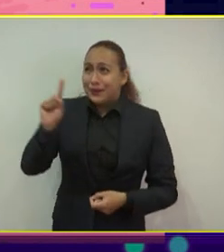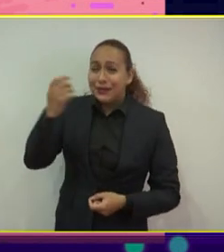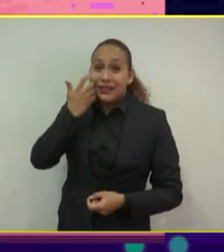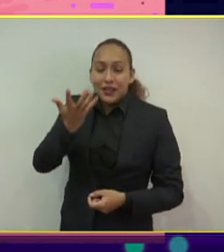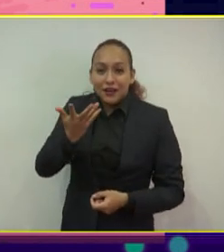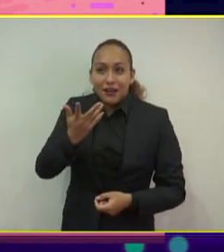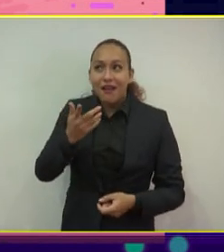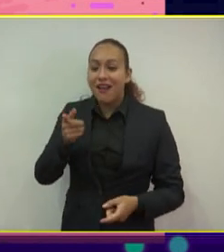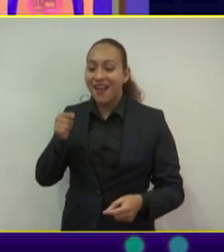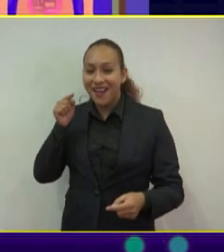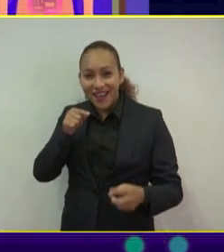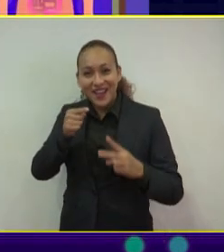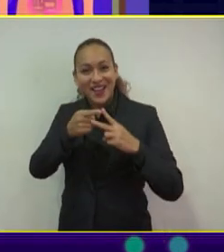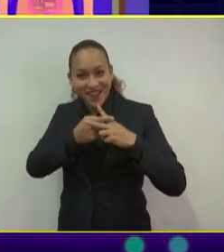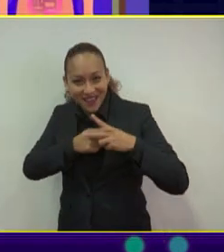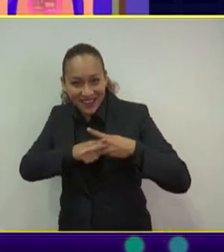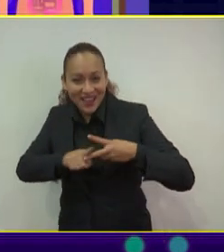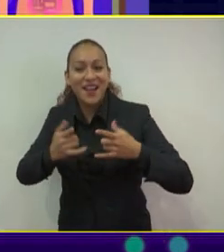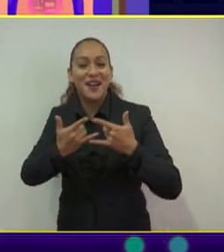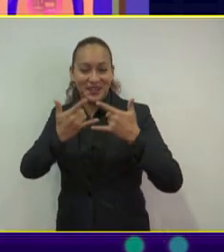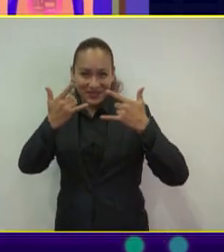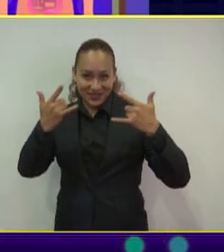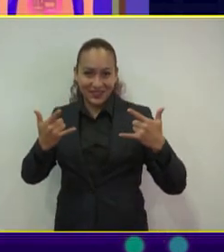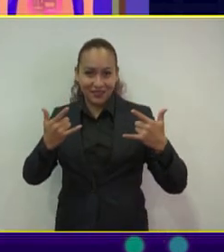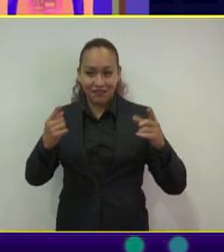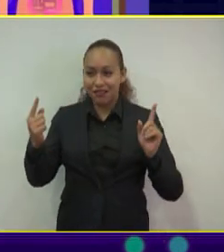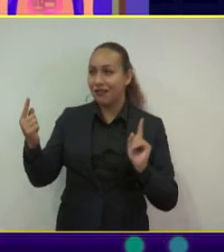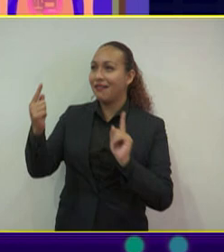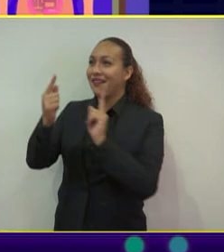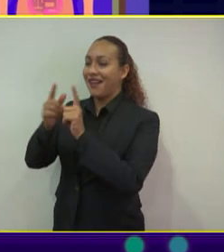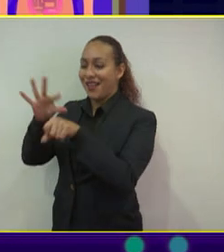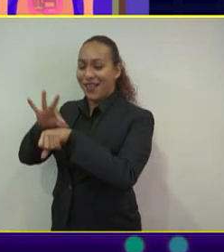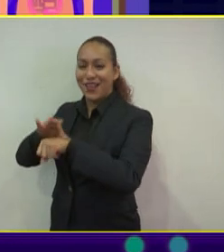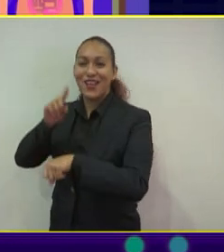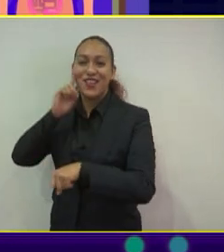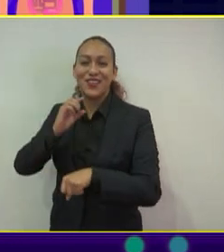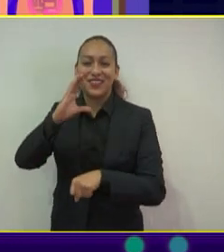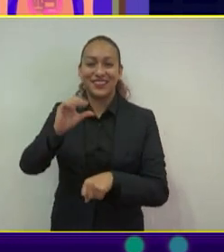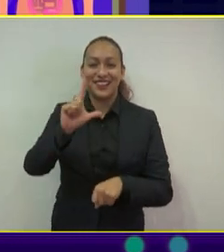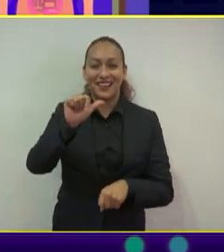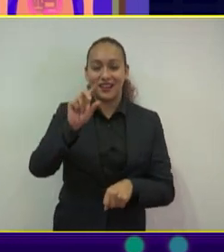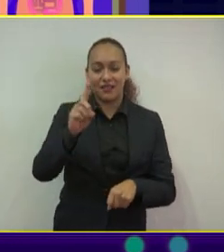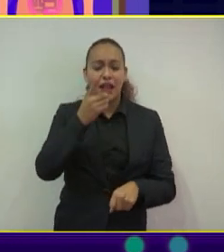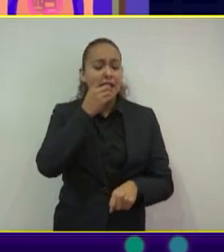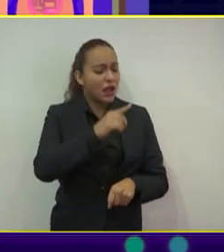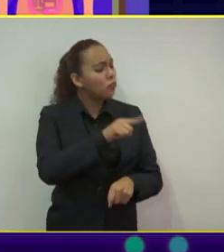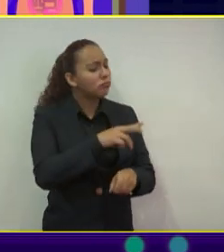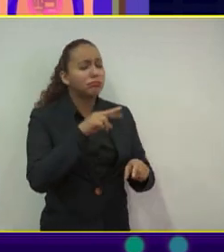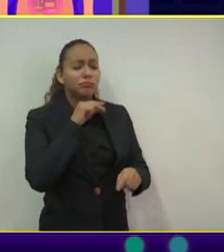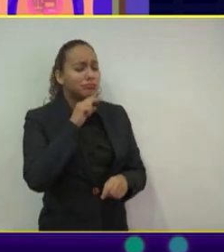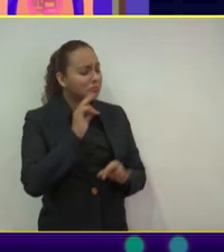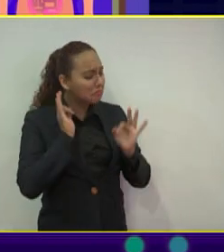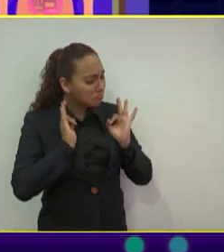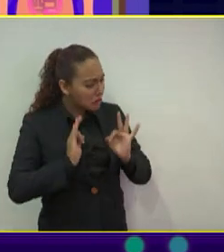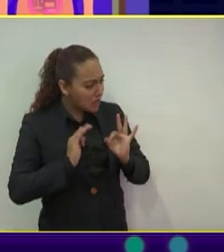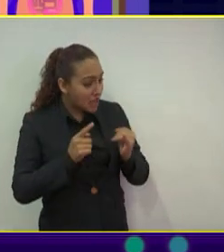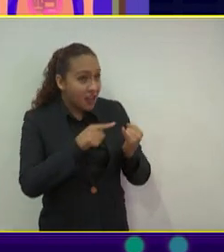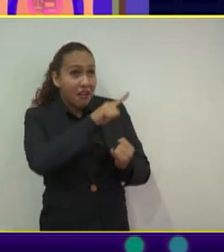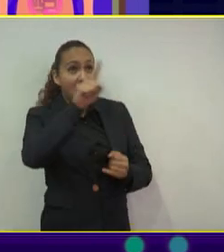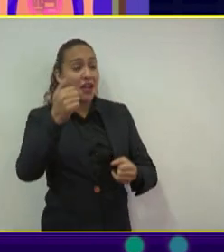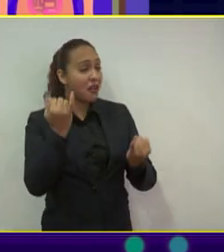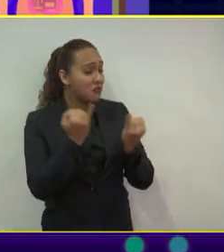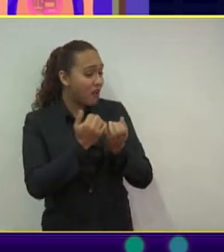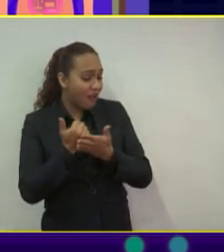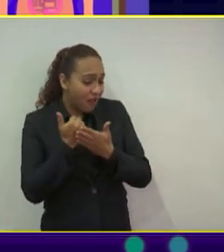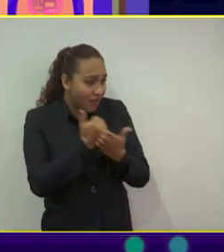Y es ahí donde se encuentra con la doctora Claudia, le dice, hey, tranquilo, no pasa nada, ellos también son nuestros